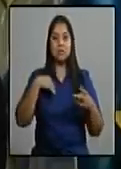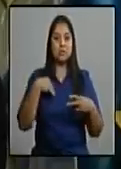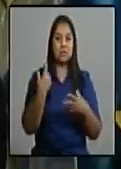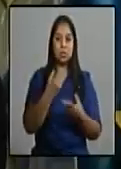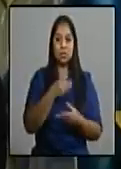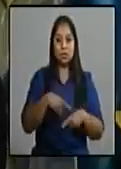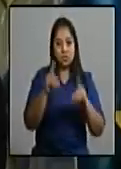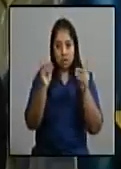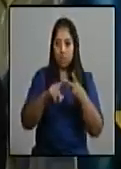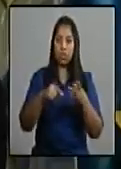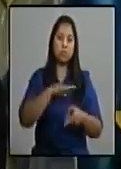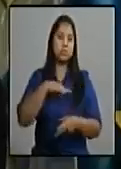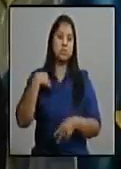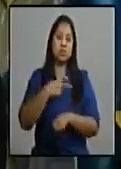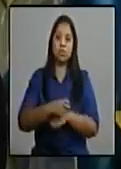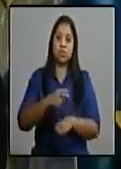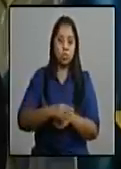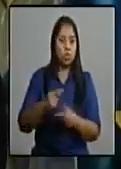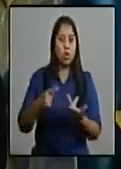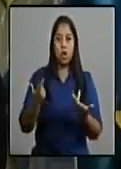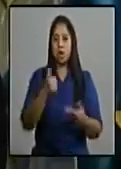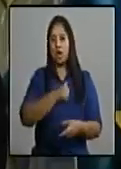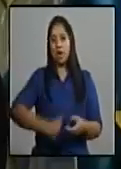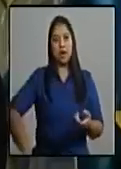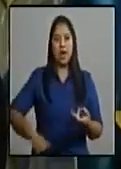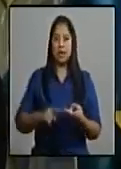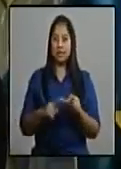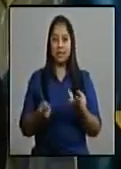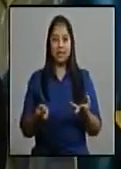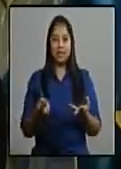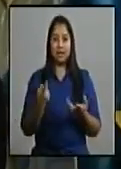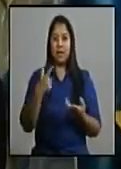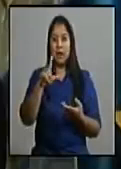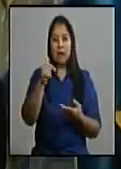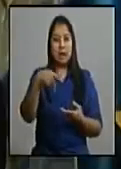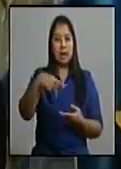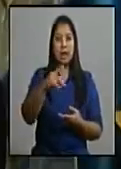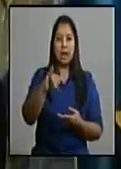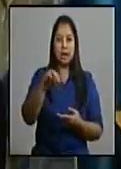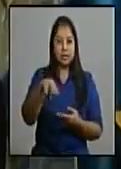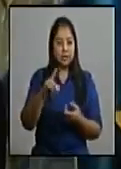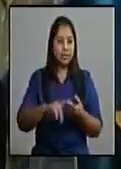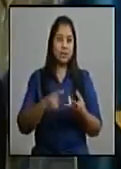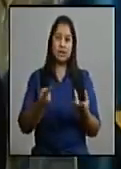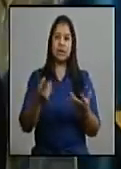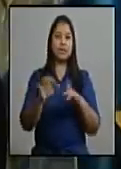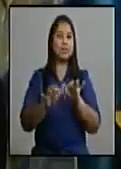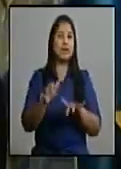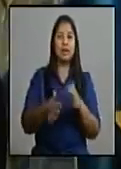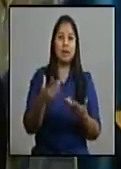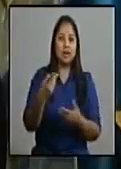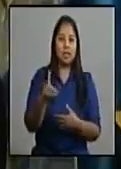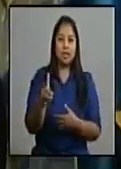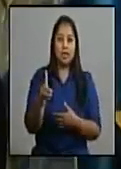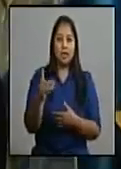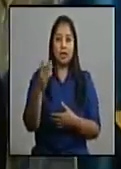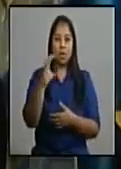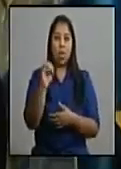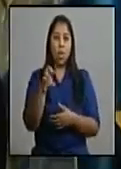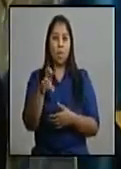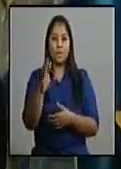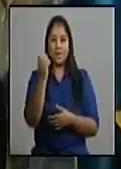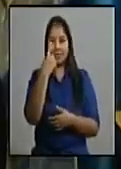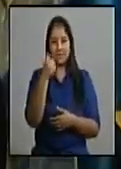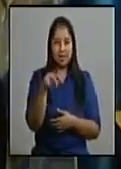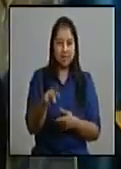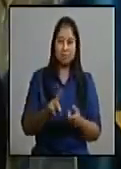MAGA, con el alcalde de Lanquín, con la secretaría de la COPRESAN, de